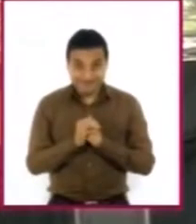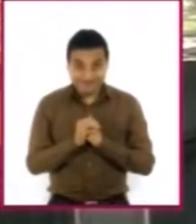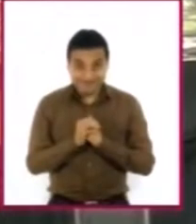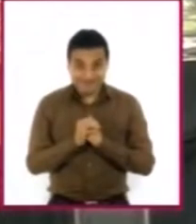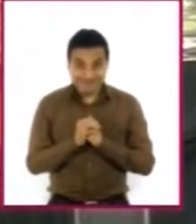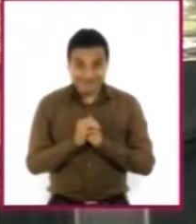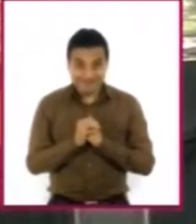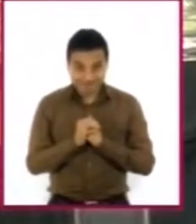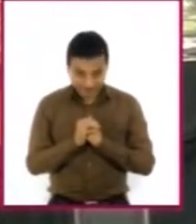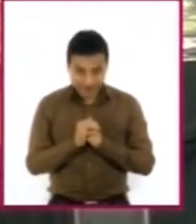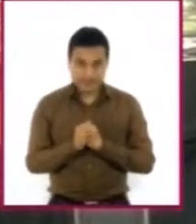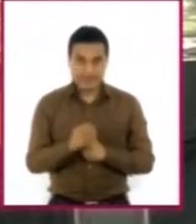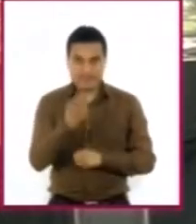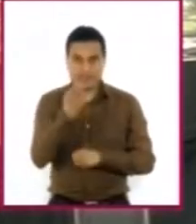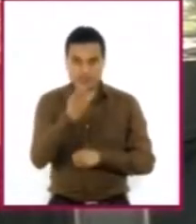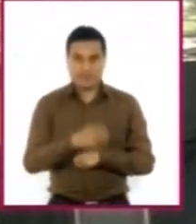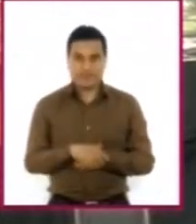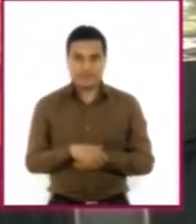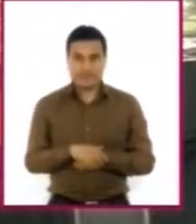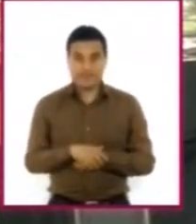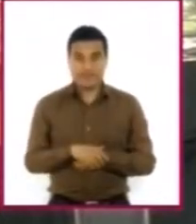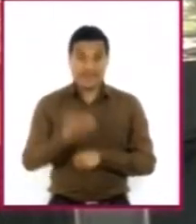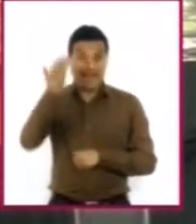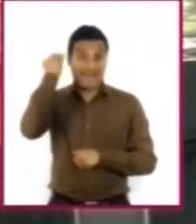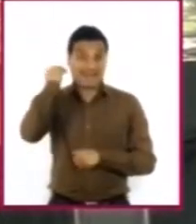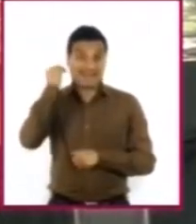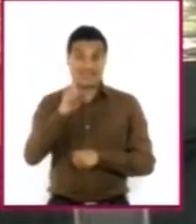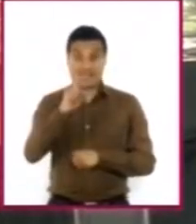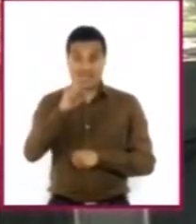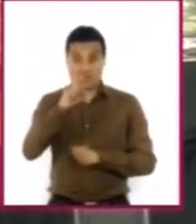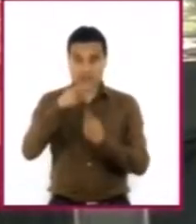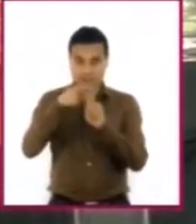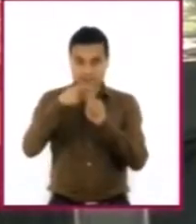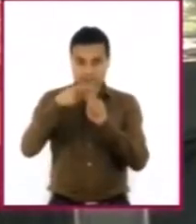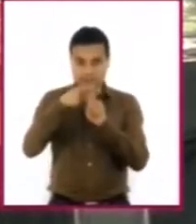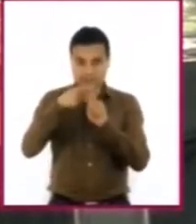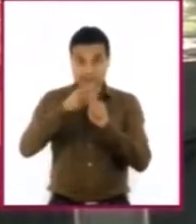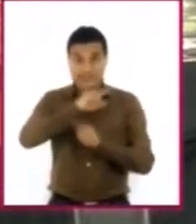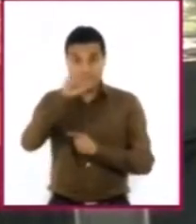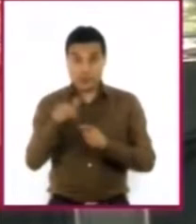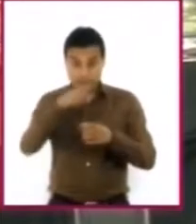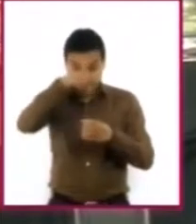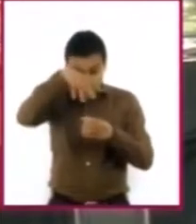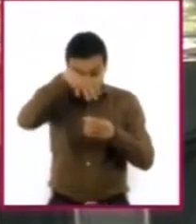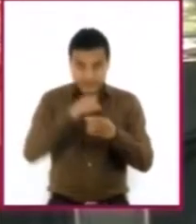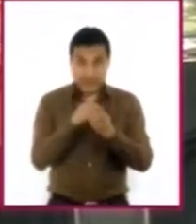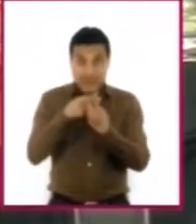Y la diferencia entre el volumen inicial y final será el volumen del objeto.